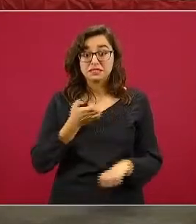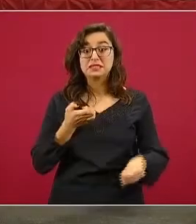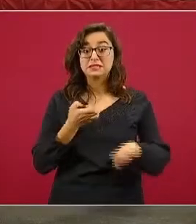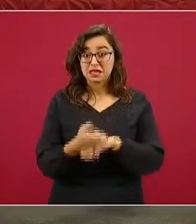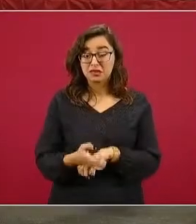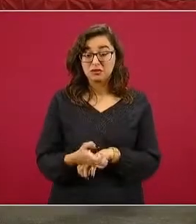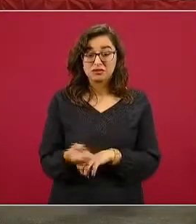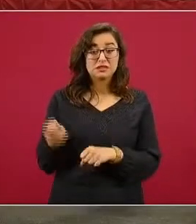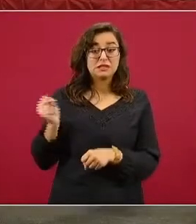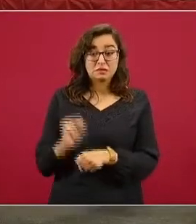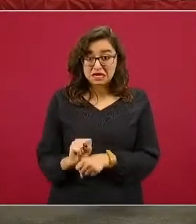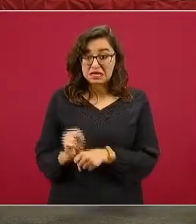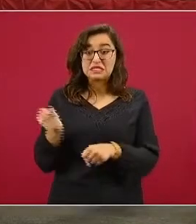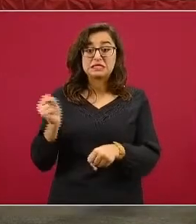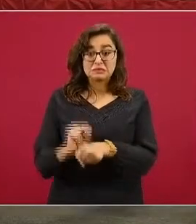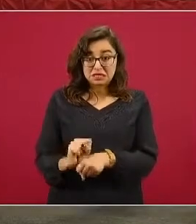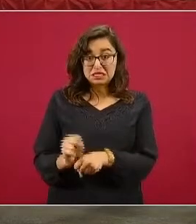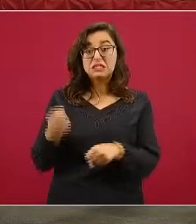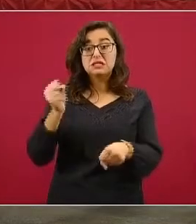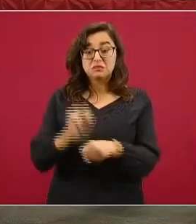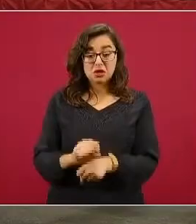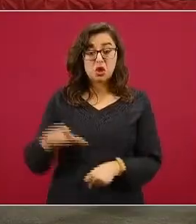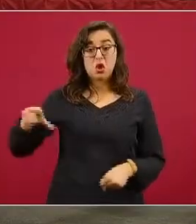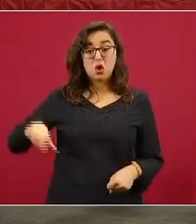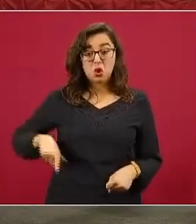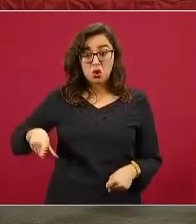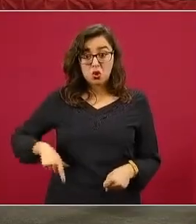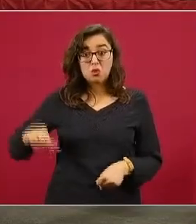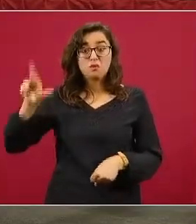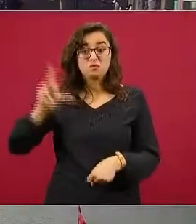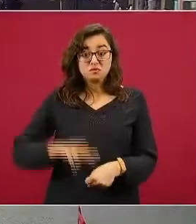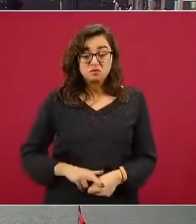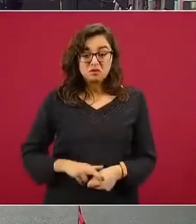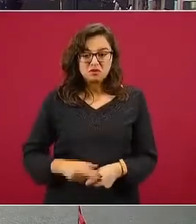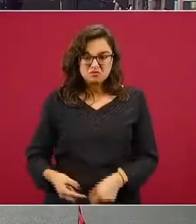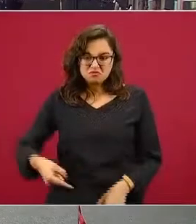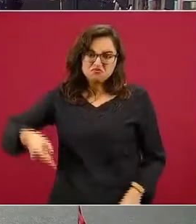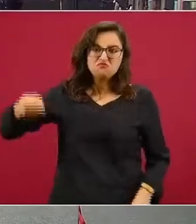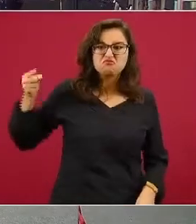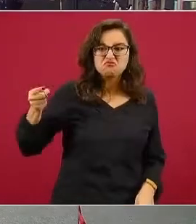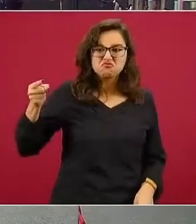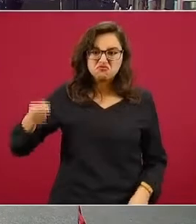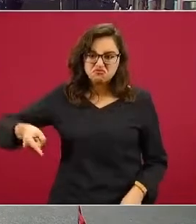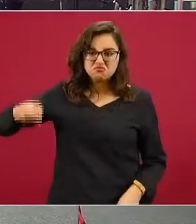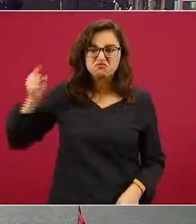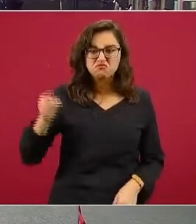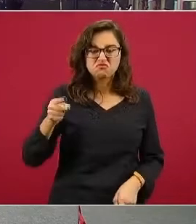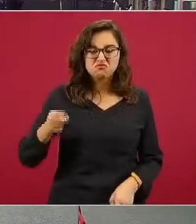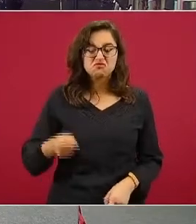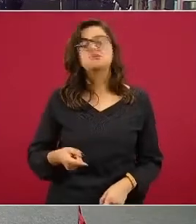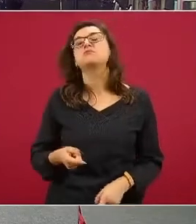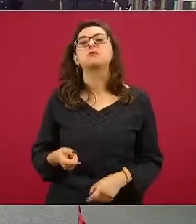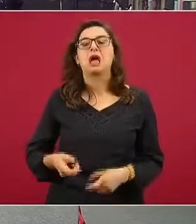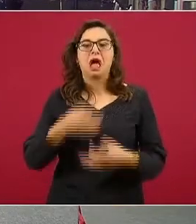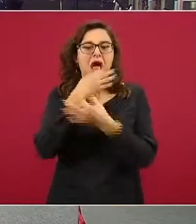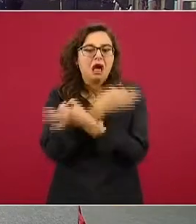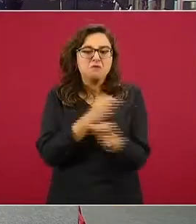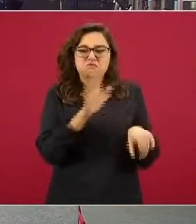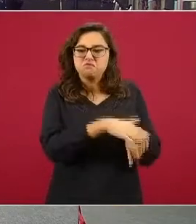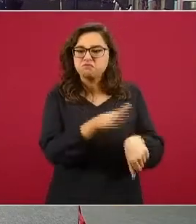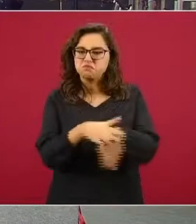cada semana sale el gobernador Enrique Alfaro a amenazarnos con que va a activar su botón de pánico y